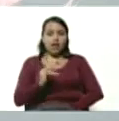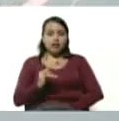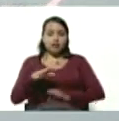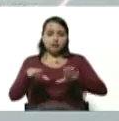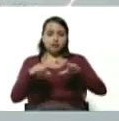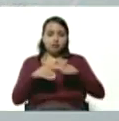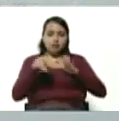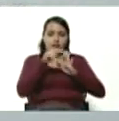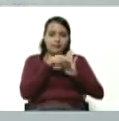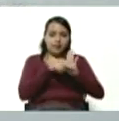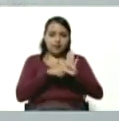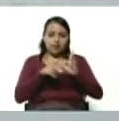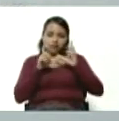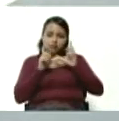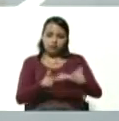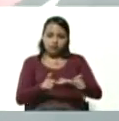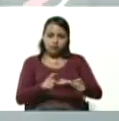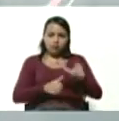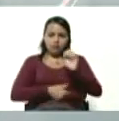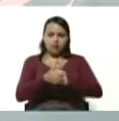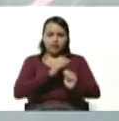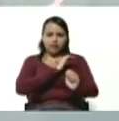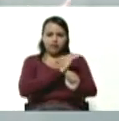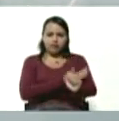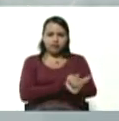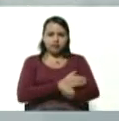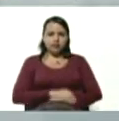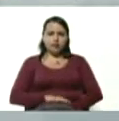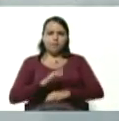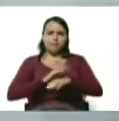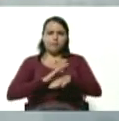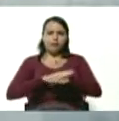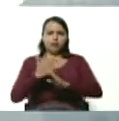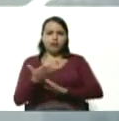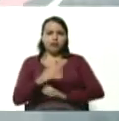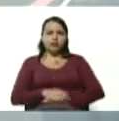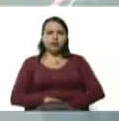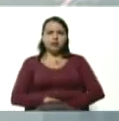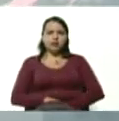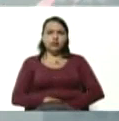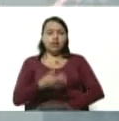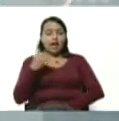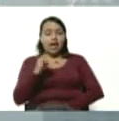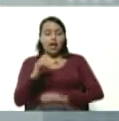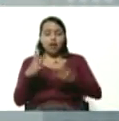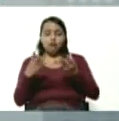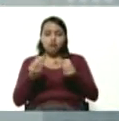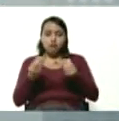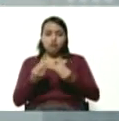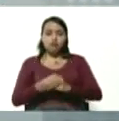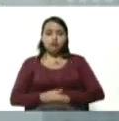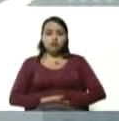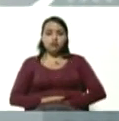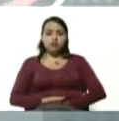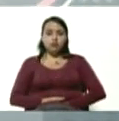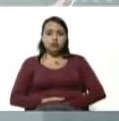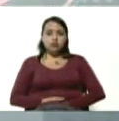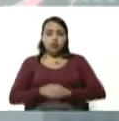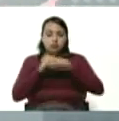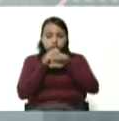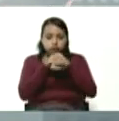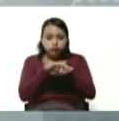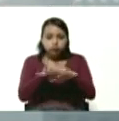más drásticas en estos días es precisamente porque la presión que están generando sobre la diseminación de la